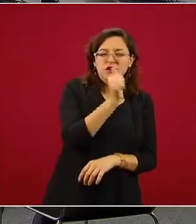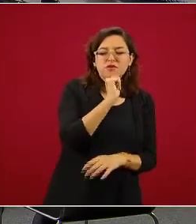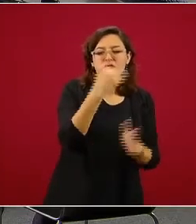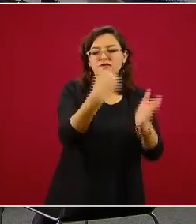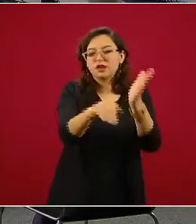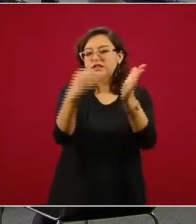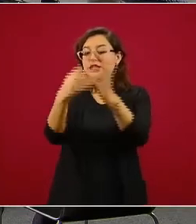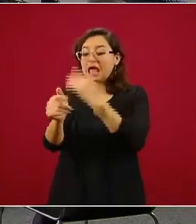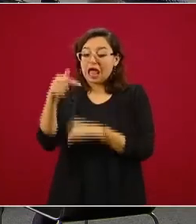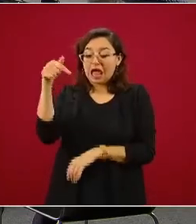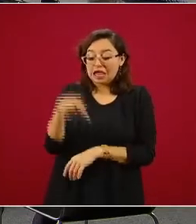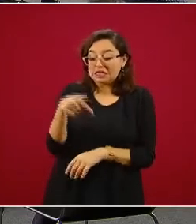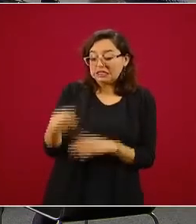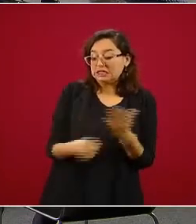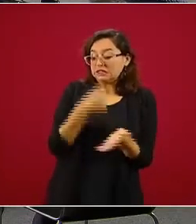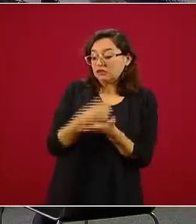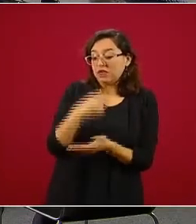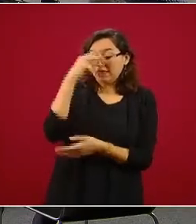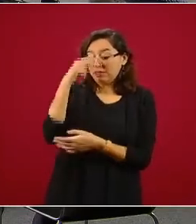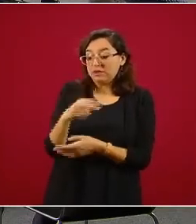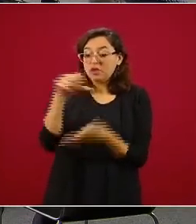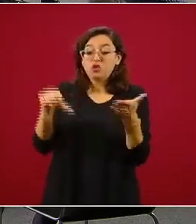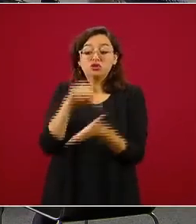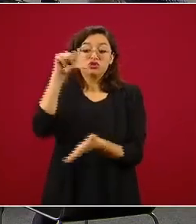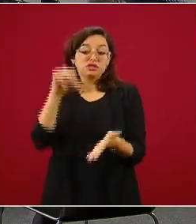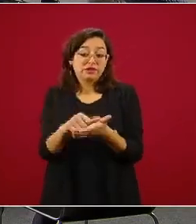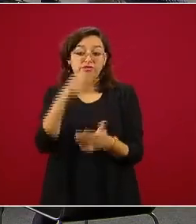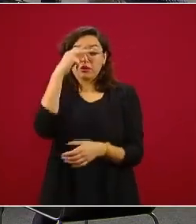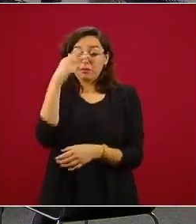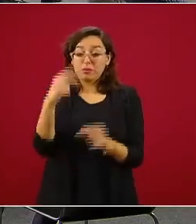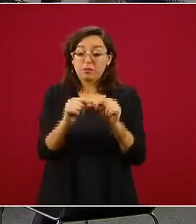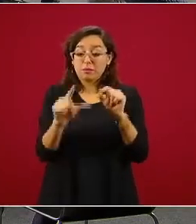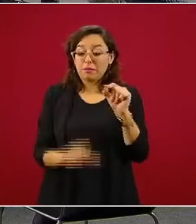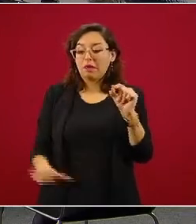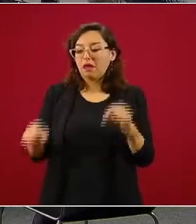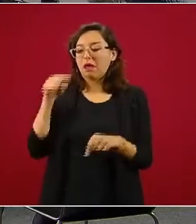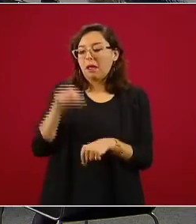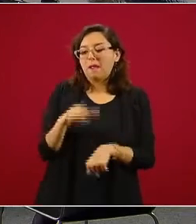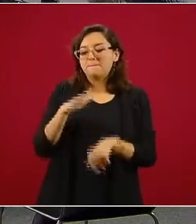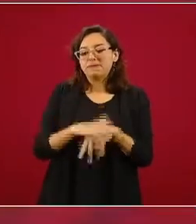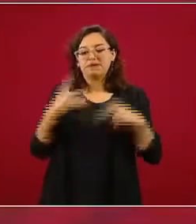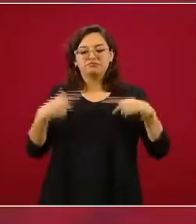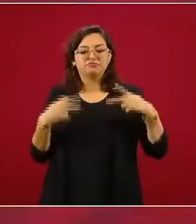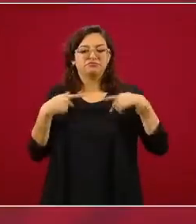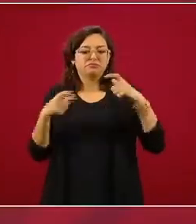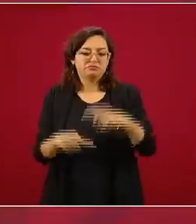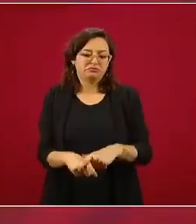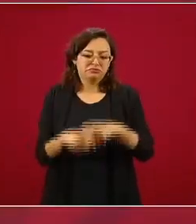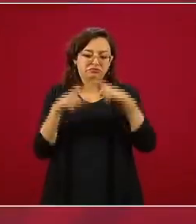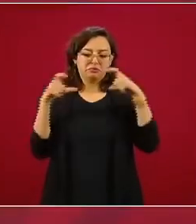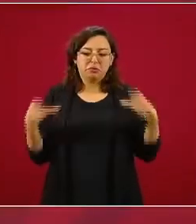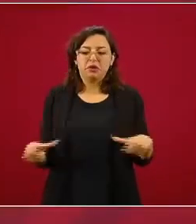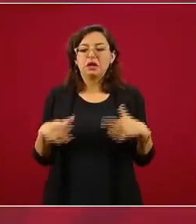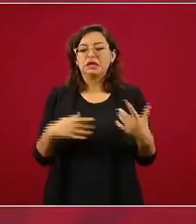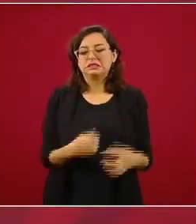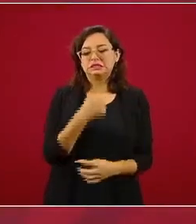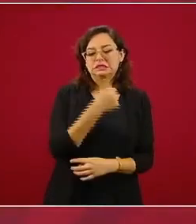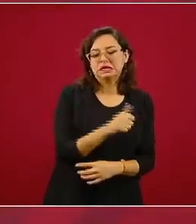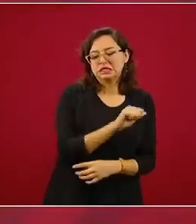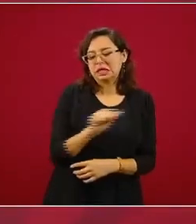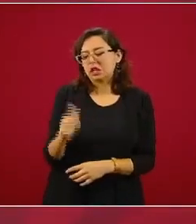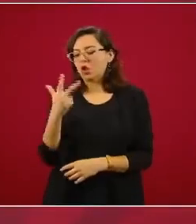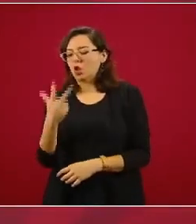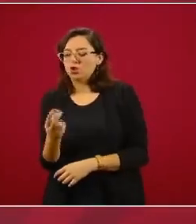del Valle de México porque es donde está la mayor cantidad de casos. Ahí fue donde dijimos el pico máximo se dará entre el 6 y 8 de